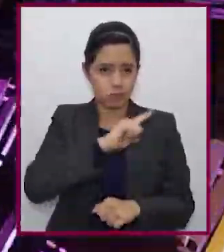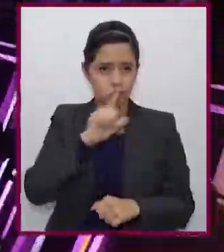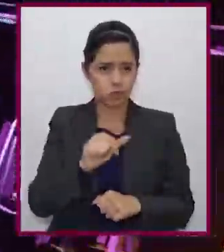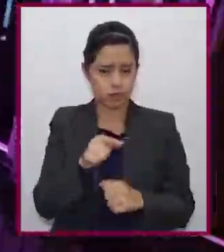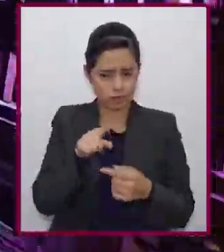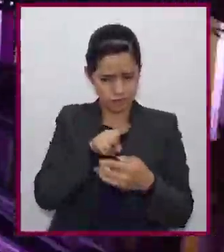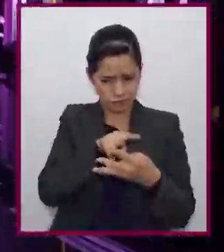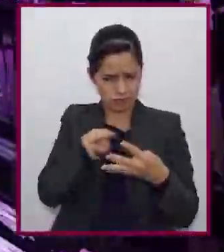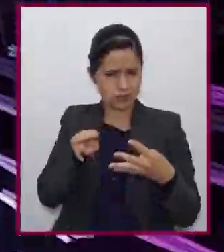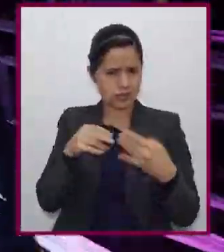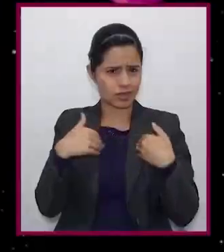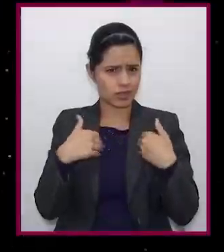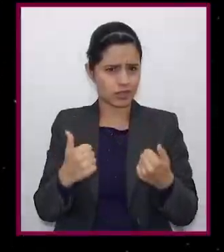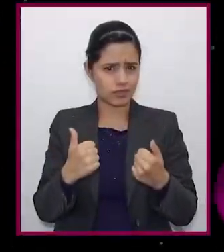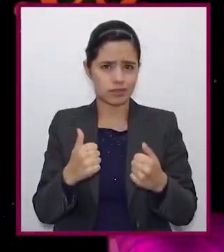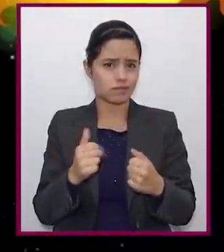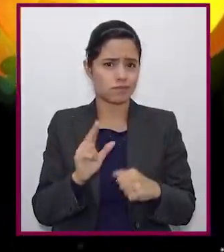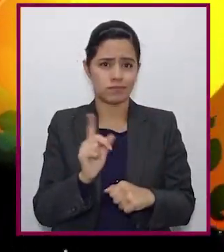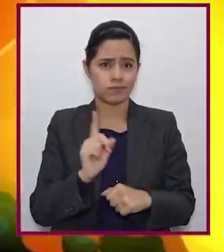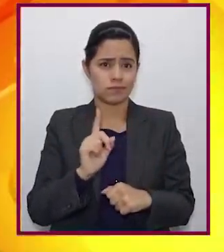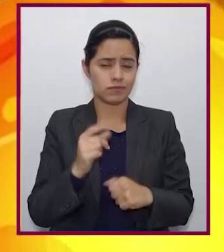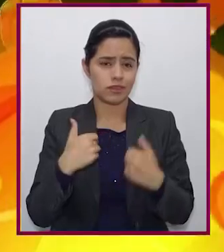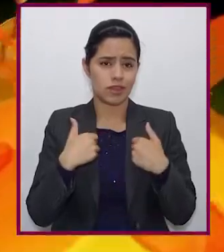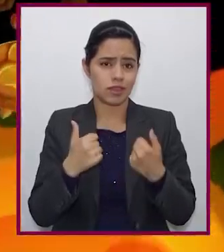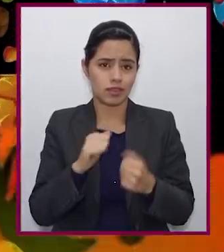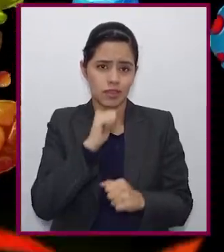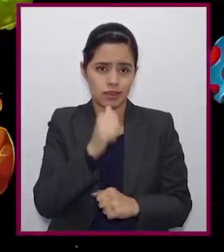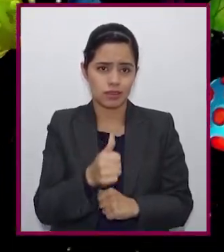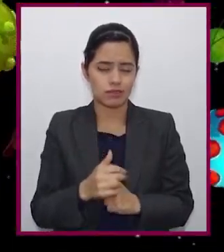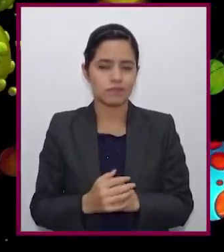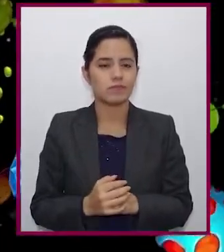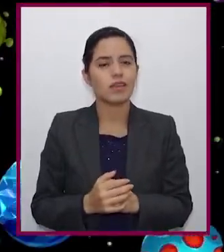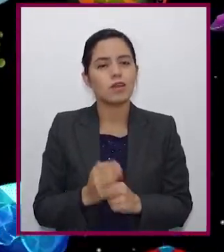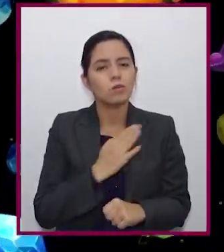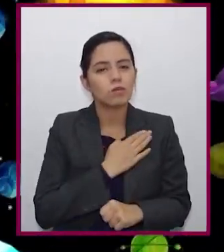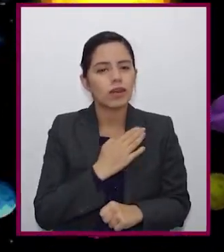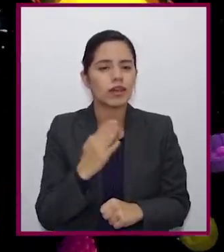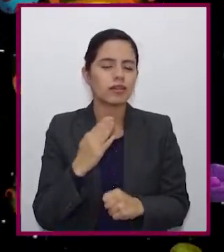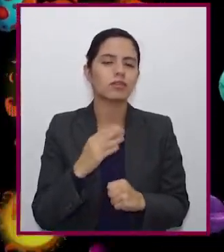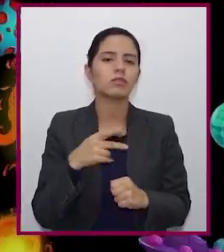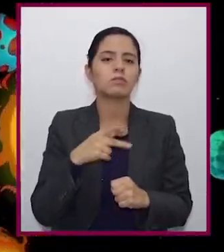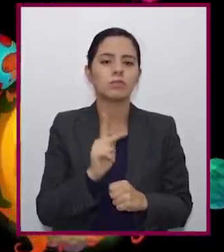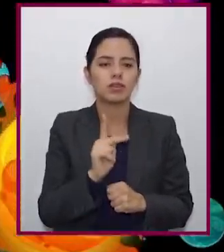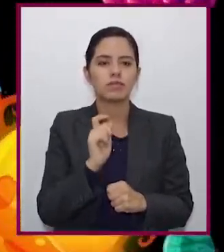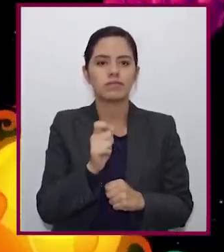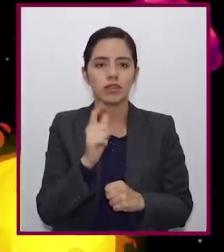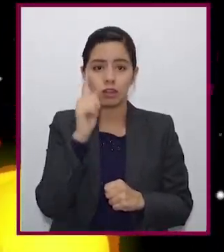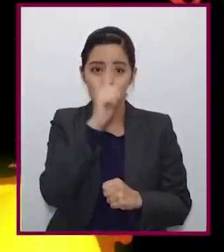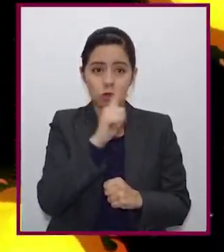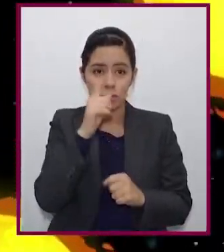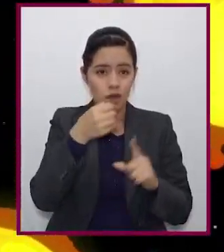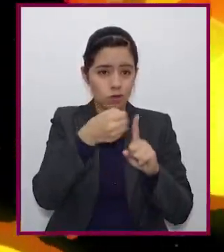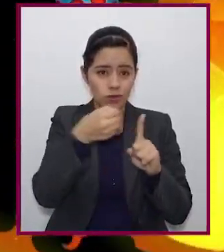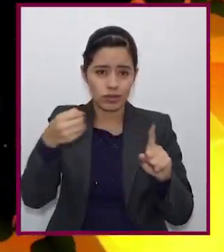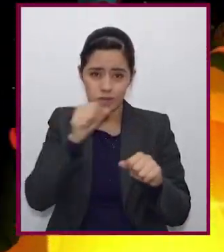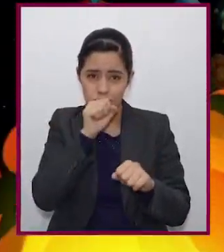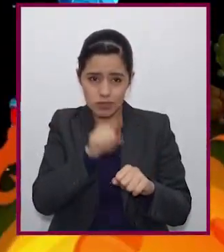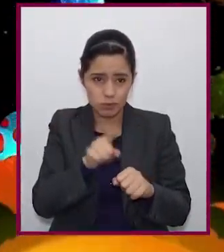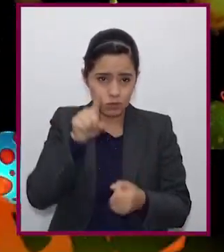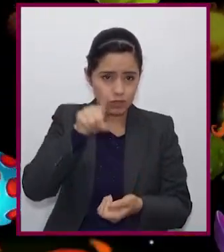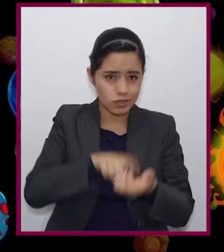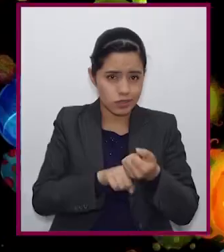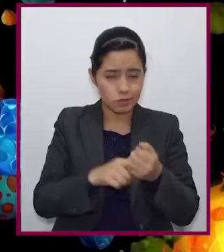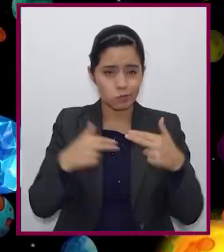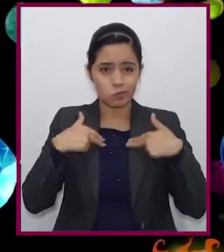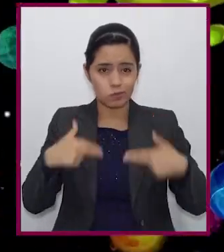indicación escrita para la máquina. Bueno, pero fuera de eso, la lingüística no tiene nada que aportar